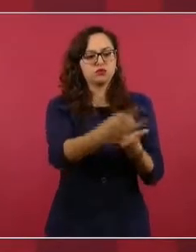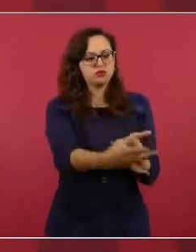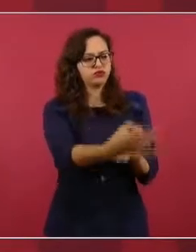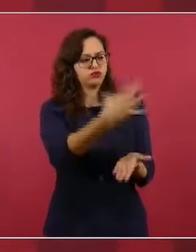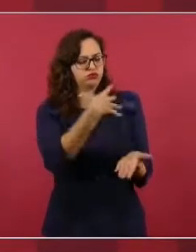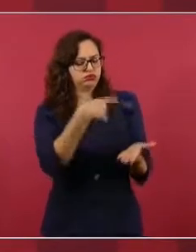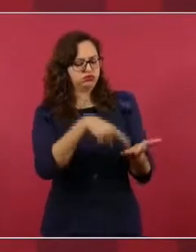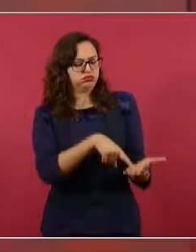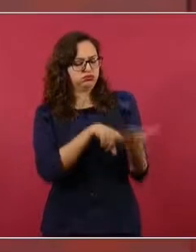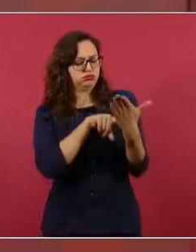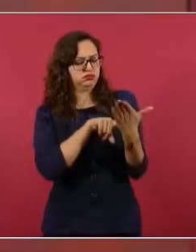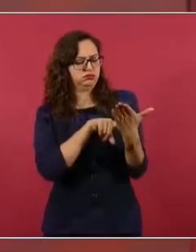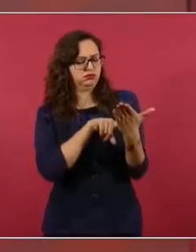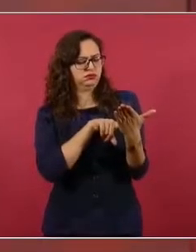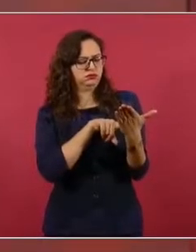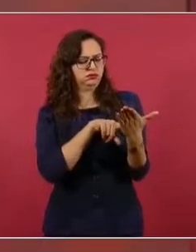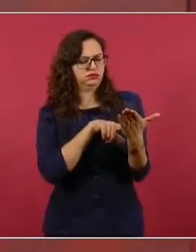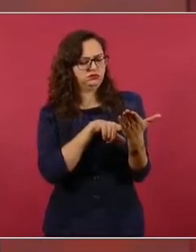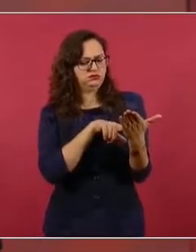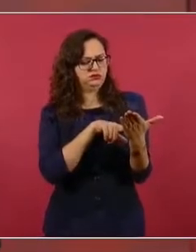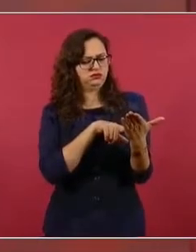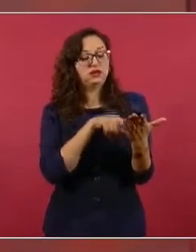Pero pensé, pues es